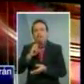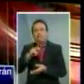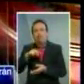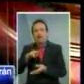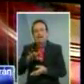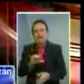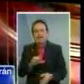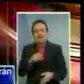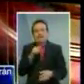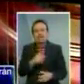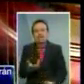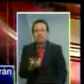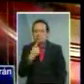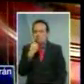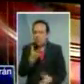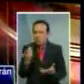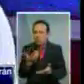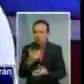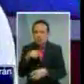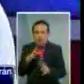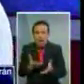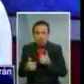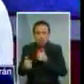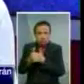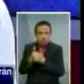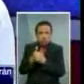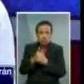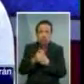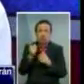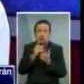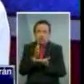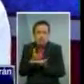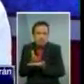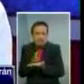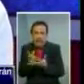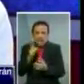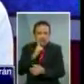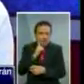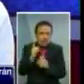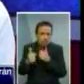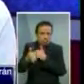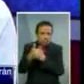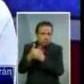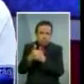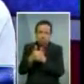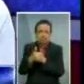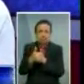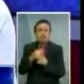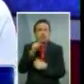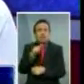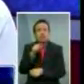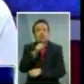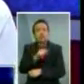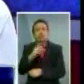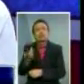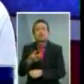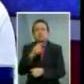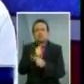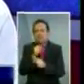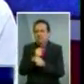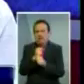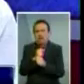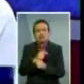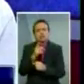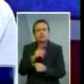figura como Lawrence Goulburn? Hoy día no hay ningún tipo de acercamiento y tampoco están los planes, como te decía. Él hoy día está trabajando con la UDI, entiendo que el día